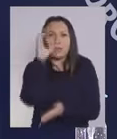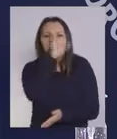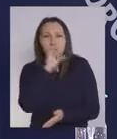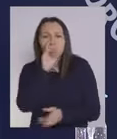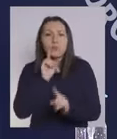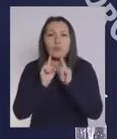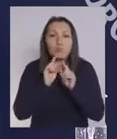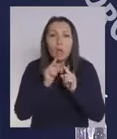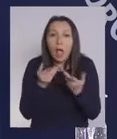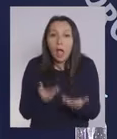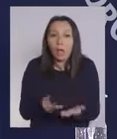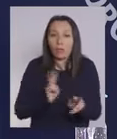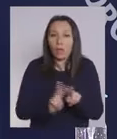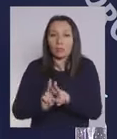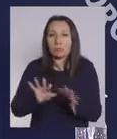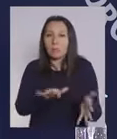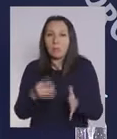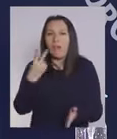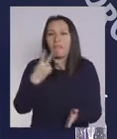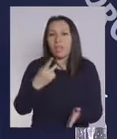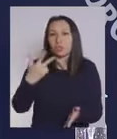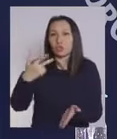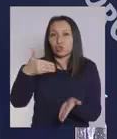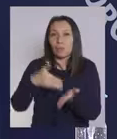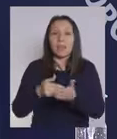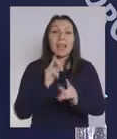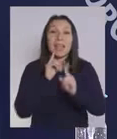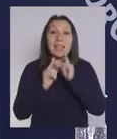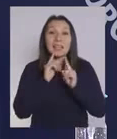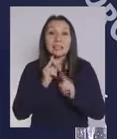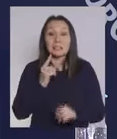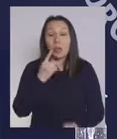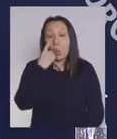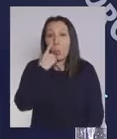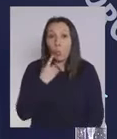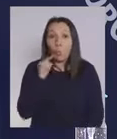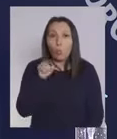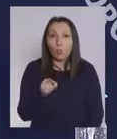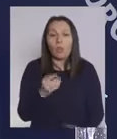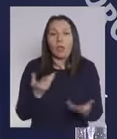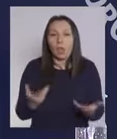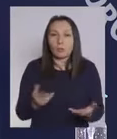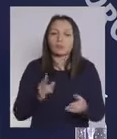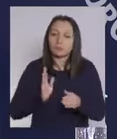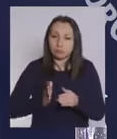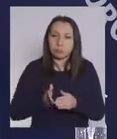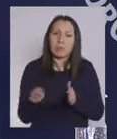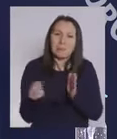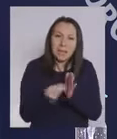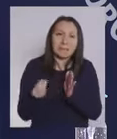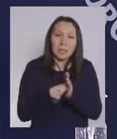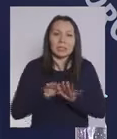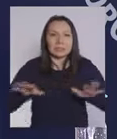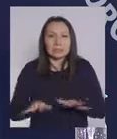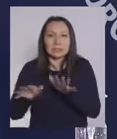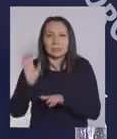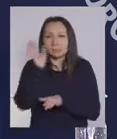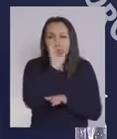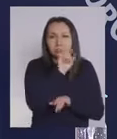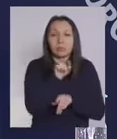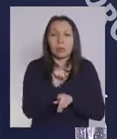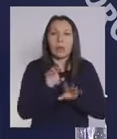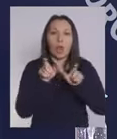testeo. Hoy día estamos haciendo alrededor de 28.000 exámenes diarios y esto lo vamos a seguir fortaleciendo e incrementando